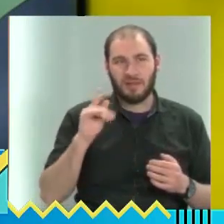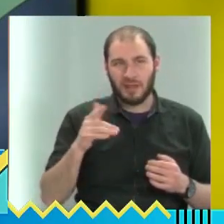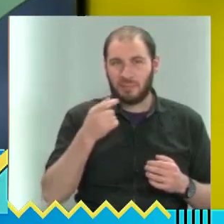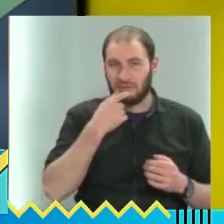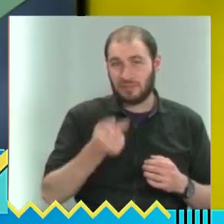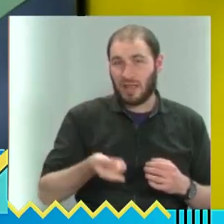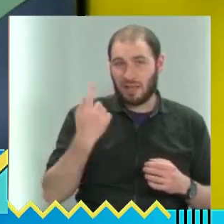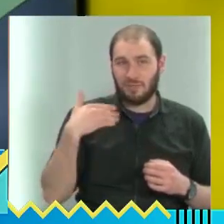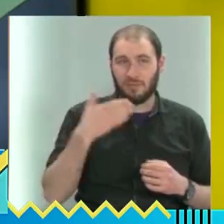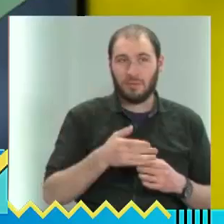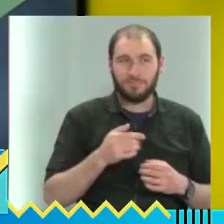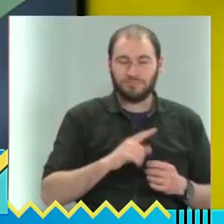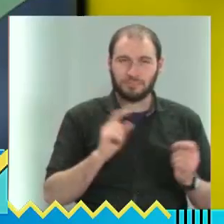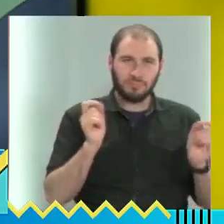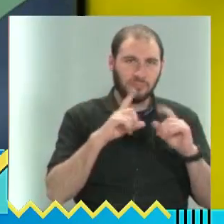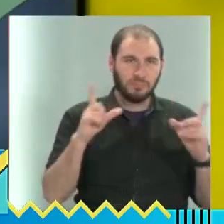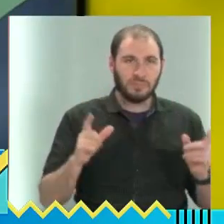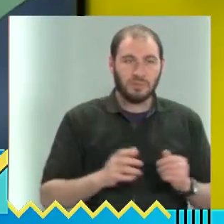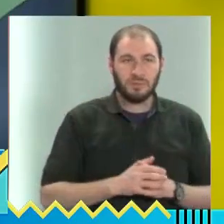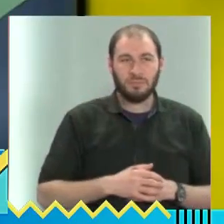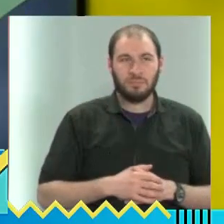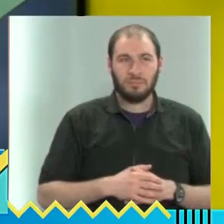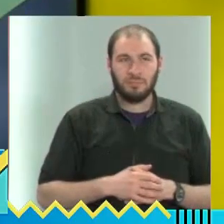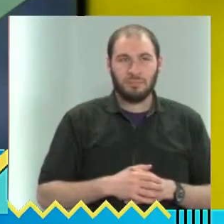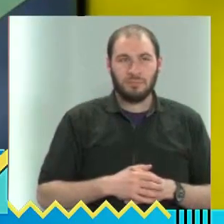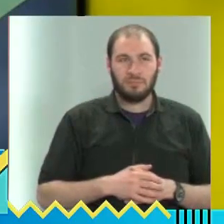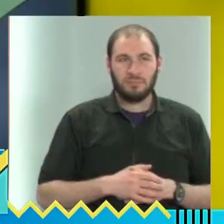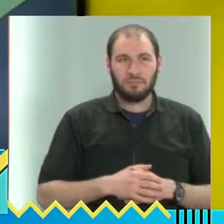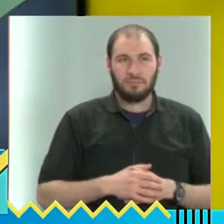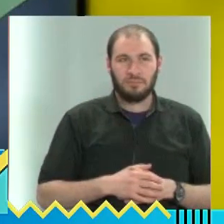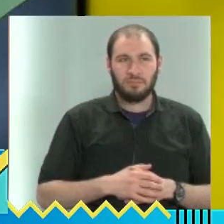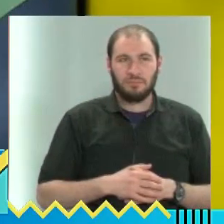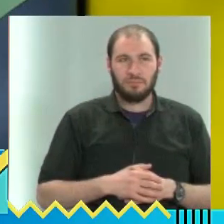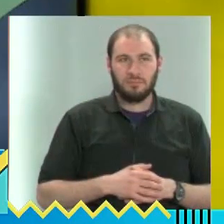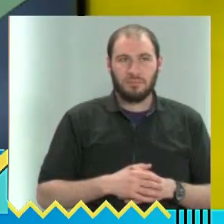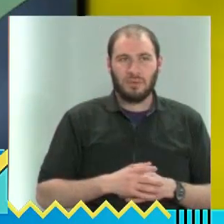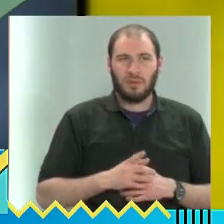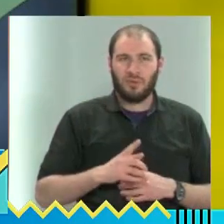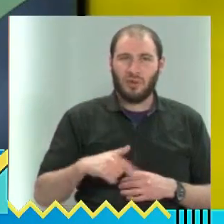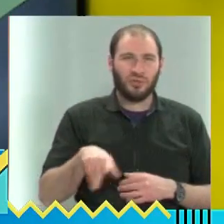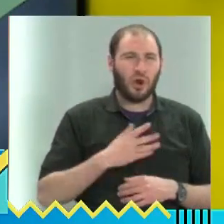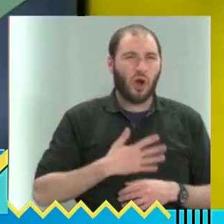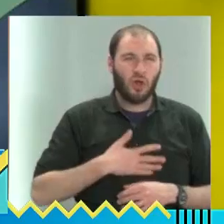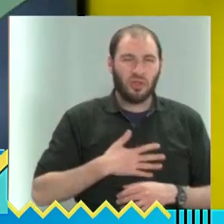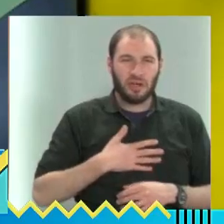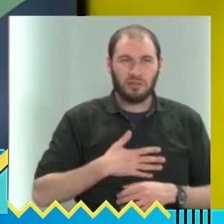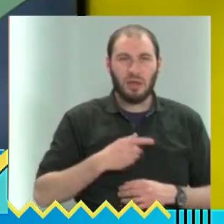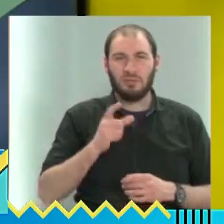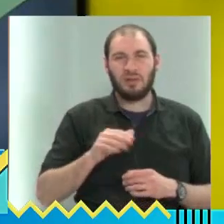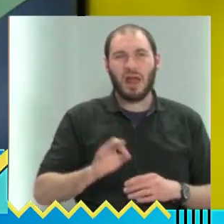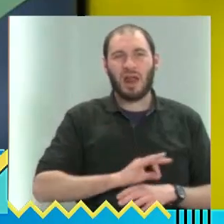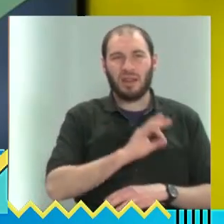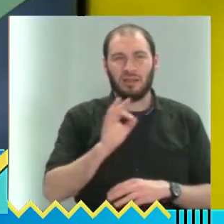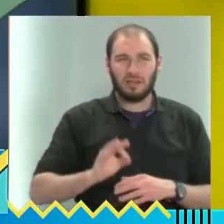estuvo ayer en forma impresionante. Y la verdad que es algo que nos pone muy contentos a los